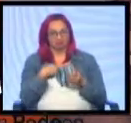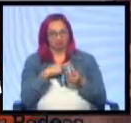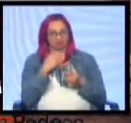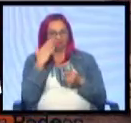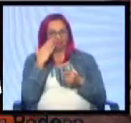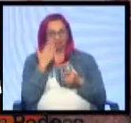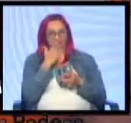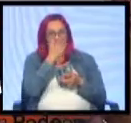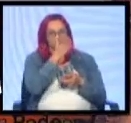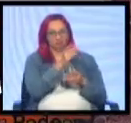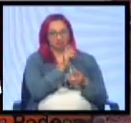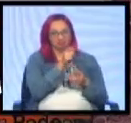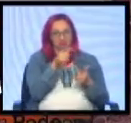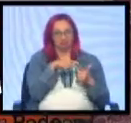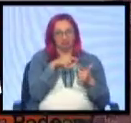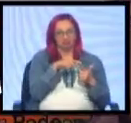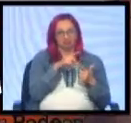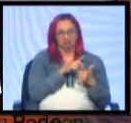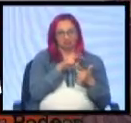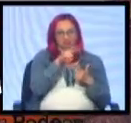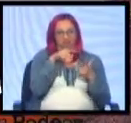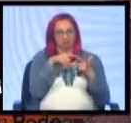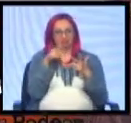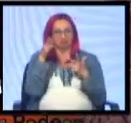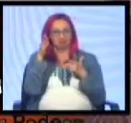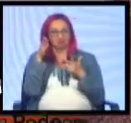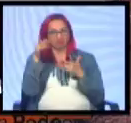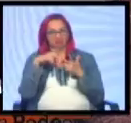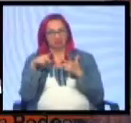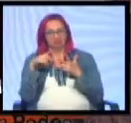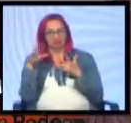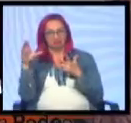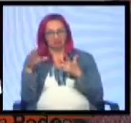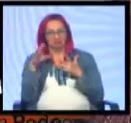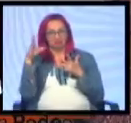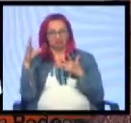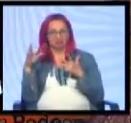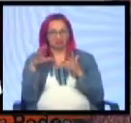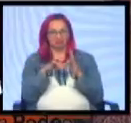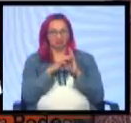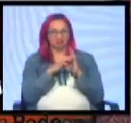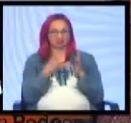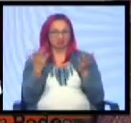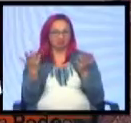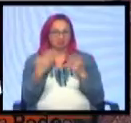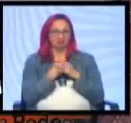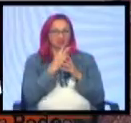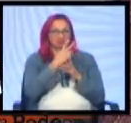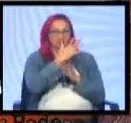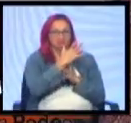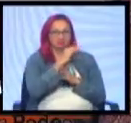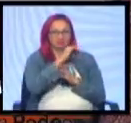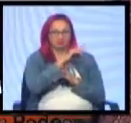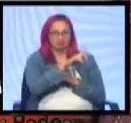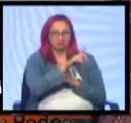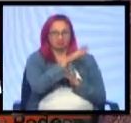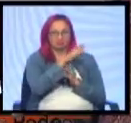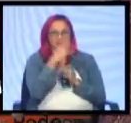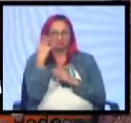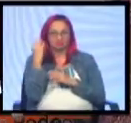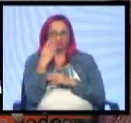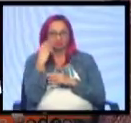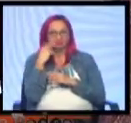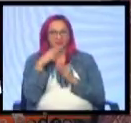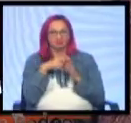cuando va a Guanacaste, cuando he estado en Liberia, cuando he ido a celebrar los 25 de julio maravillosos